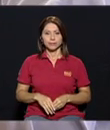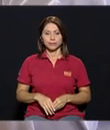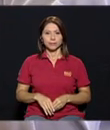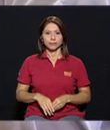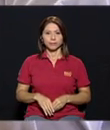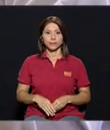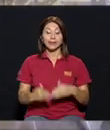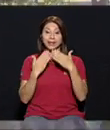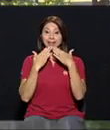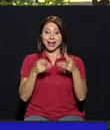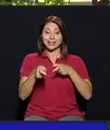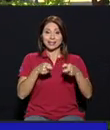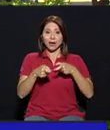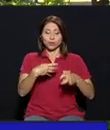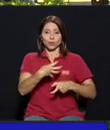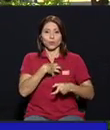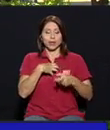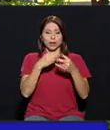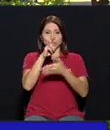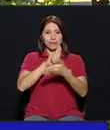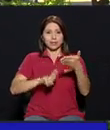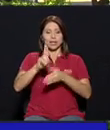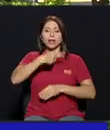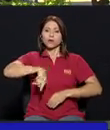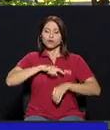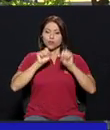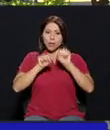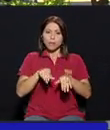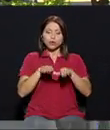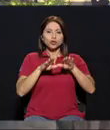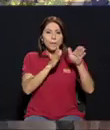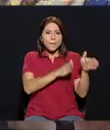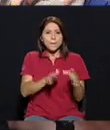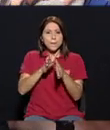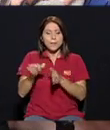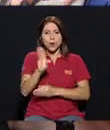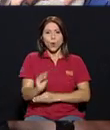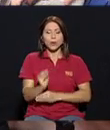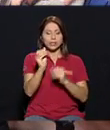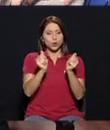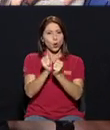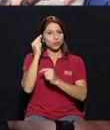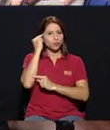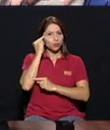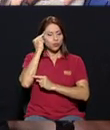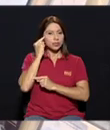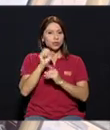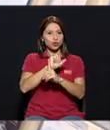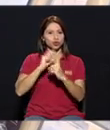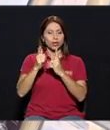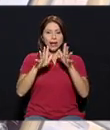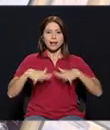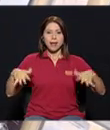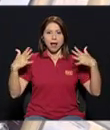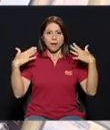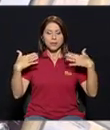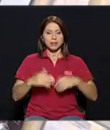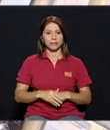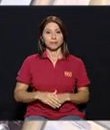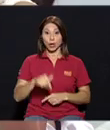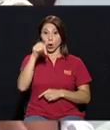La autonomía universitaria es la esencia de nuestras universidades que nos permite fortalecer la democracia por medio de la